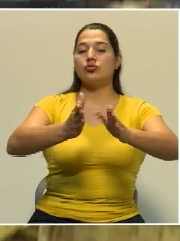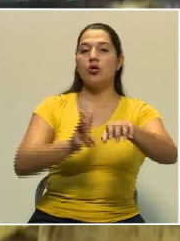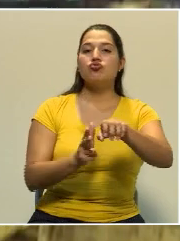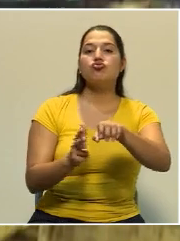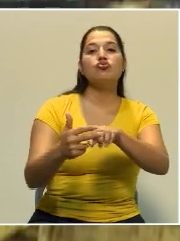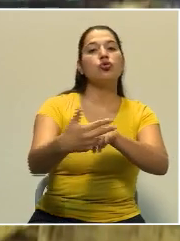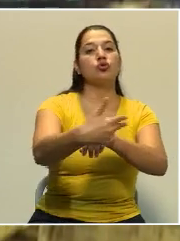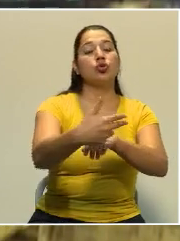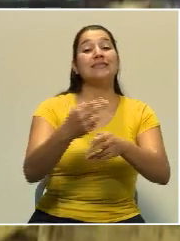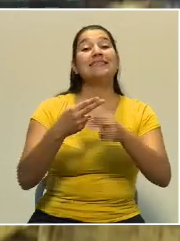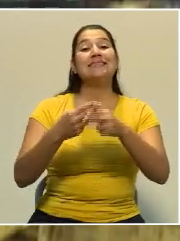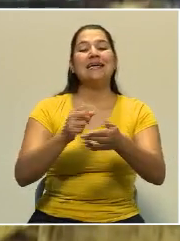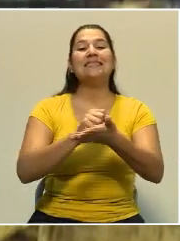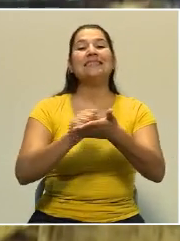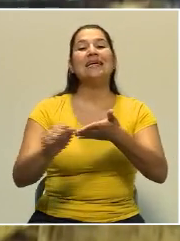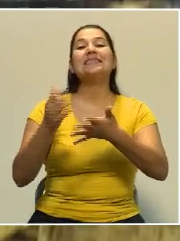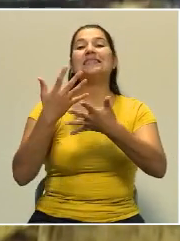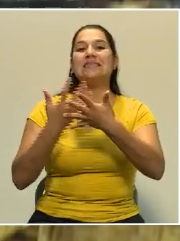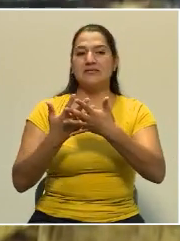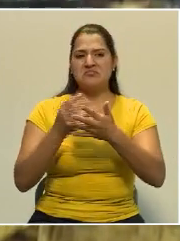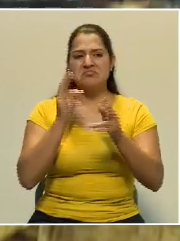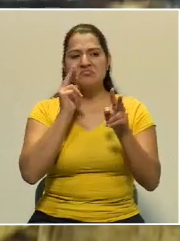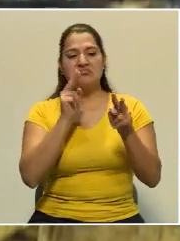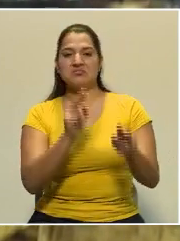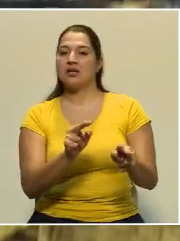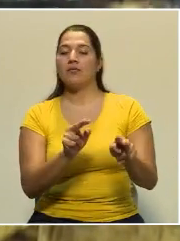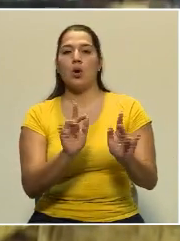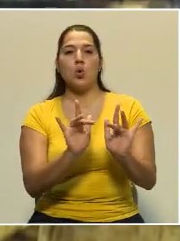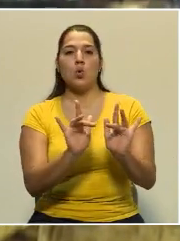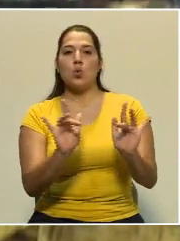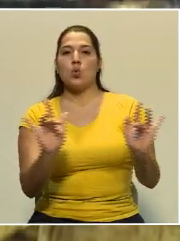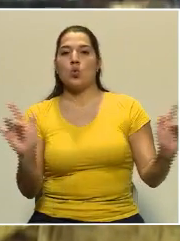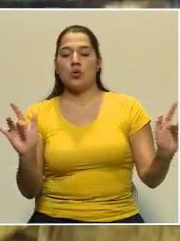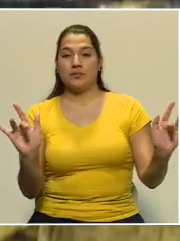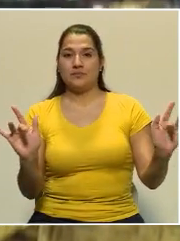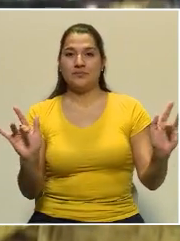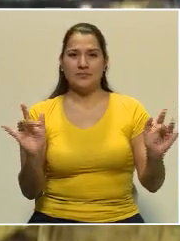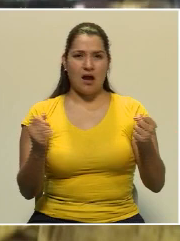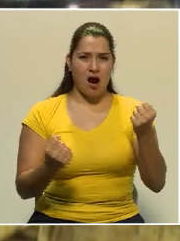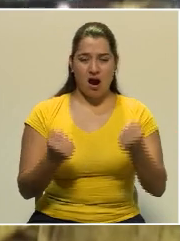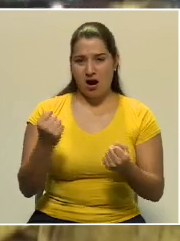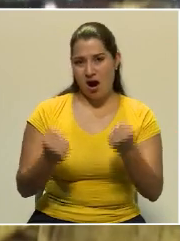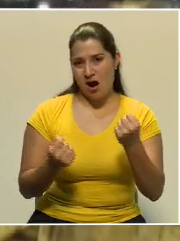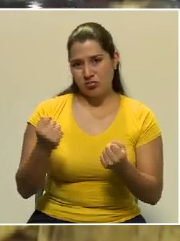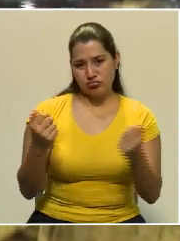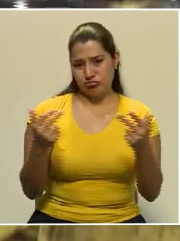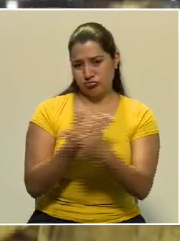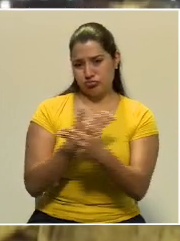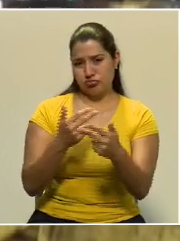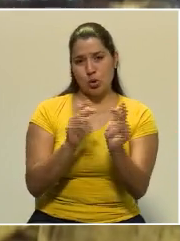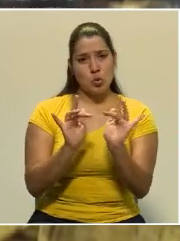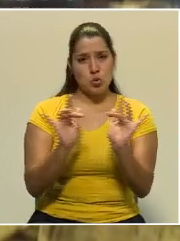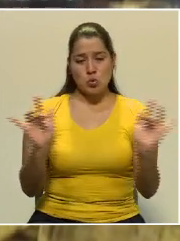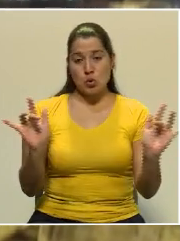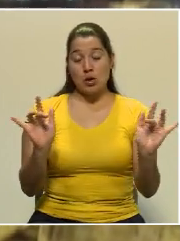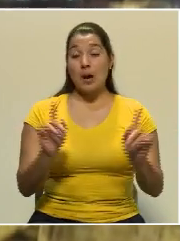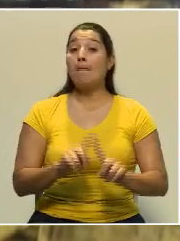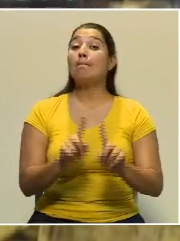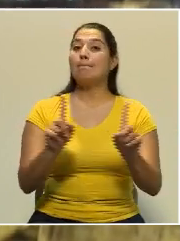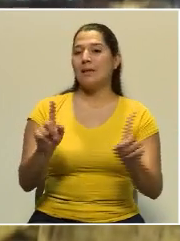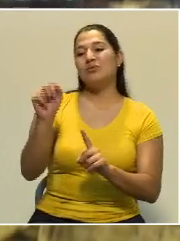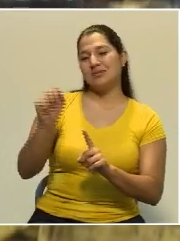rotonda de San Sebastián, que se ve completa y totalmente despejada de vehículos. Eso sí,